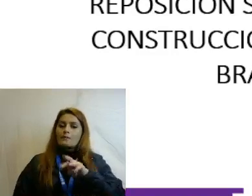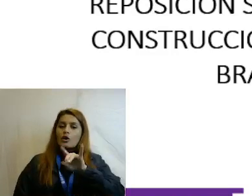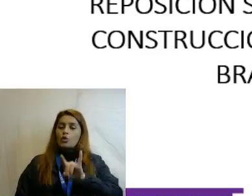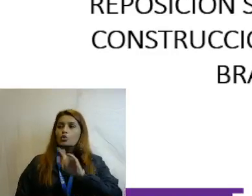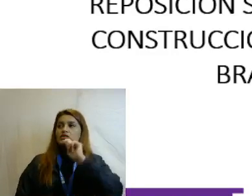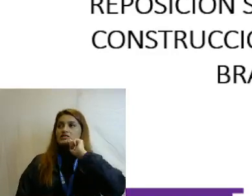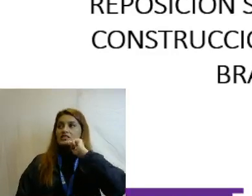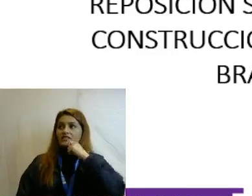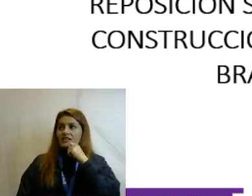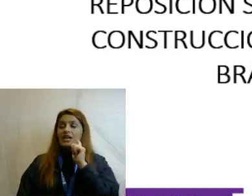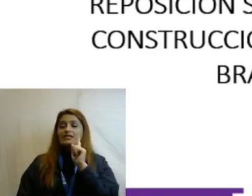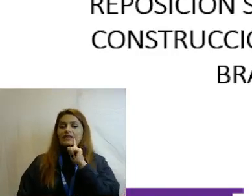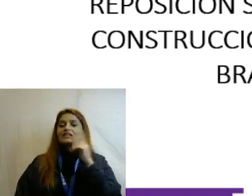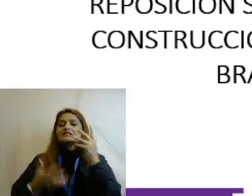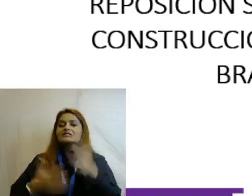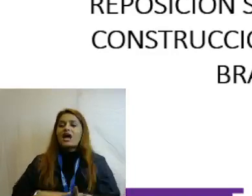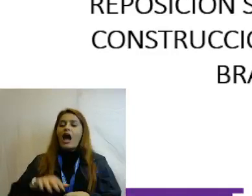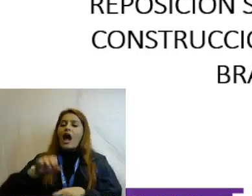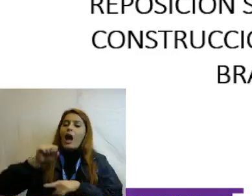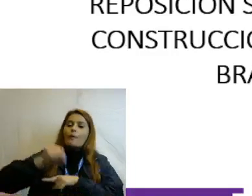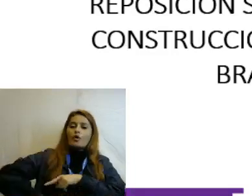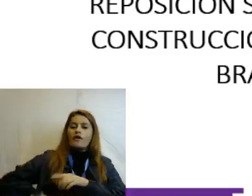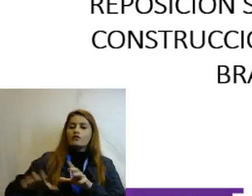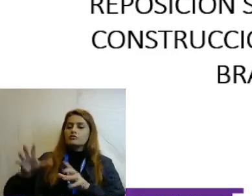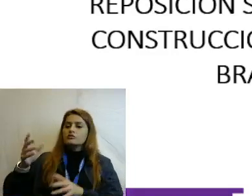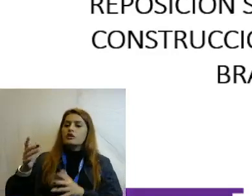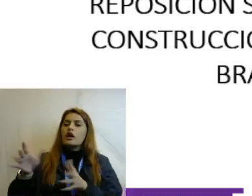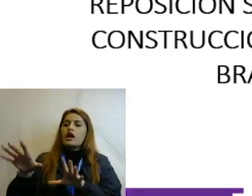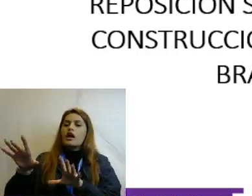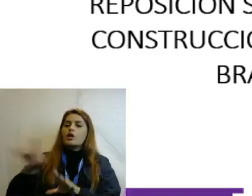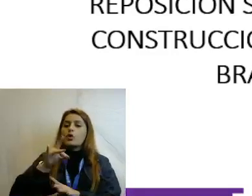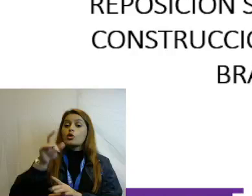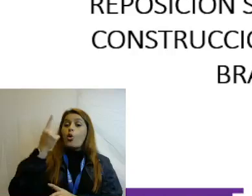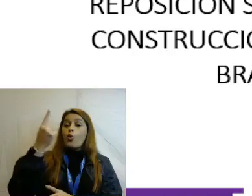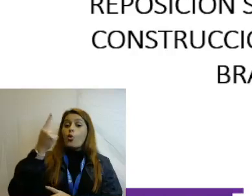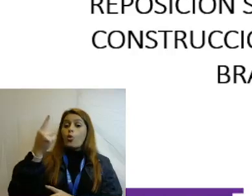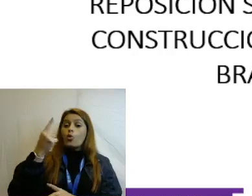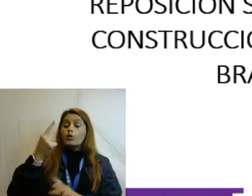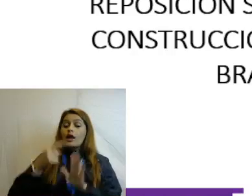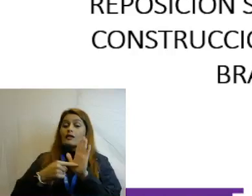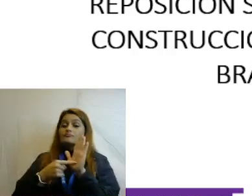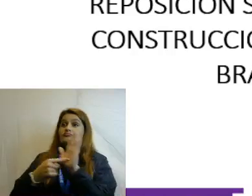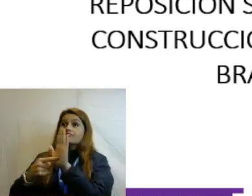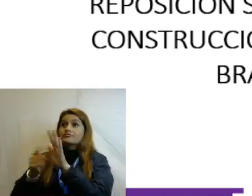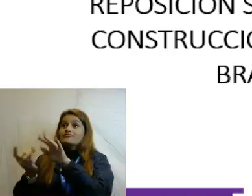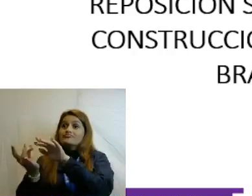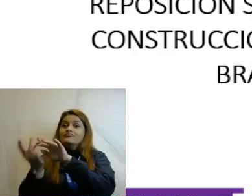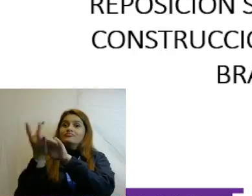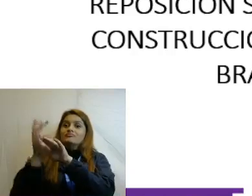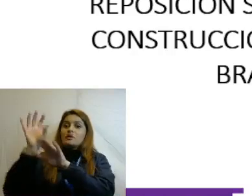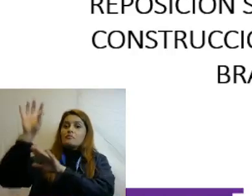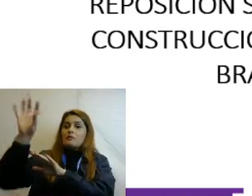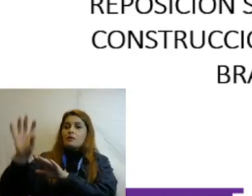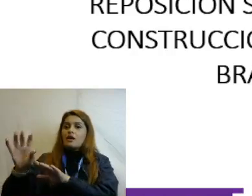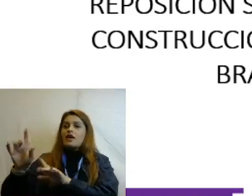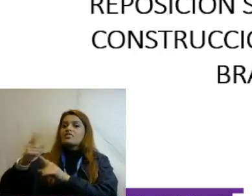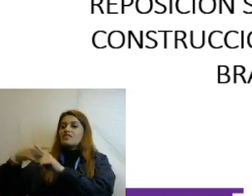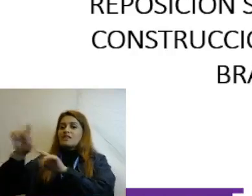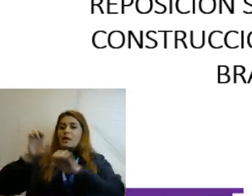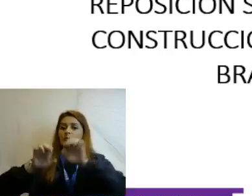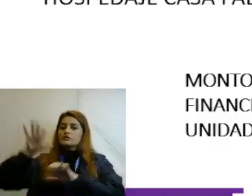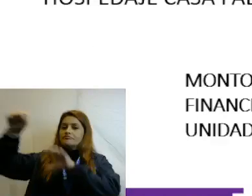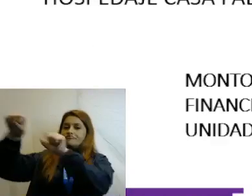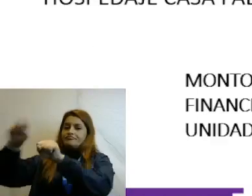hoy tener ya una propuesta de adjudicación y hacer una licitación mucho más atractiva para los distintos para las distintas empresas del mercado.